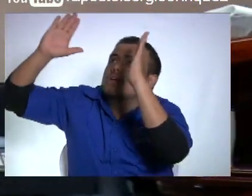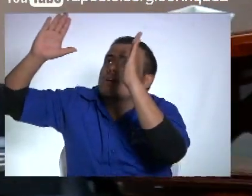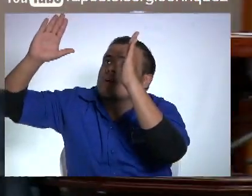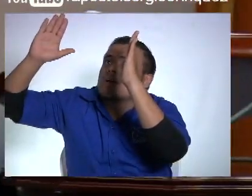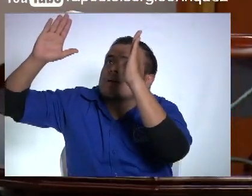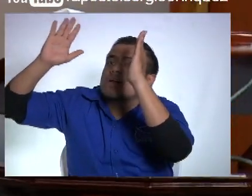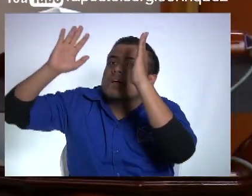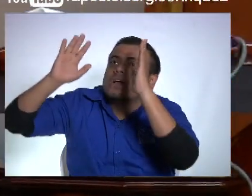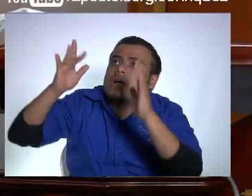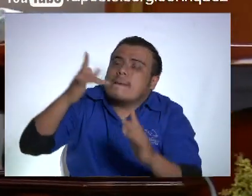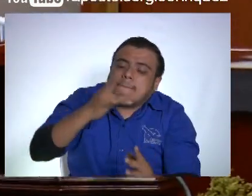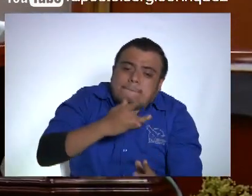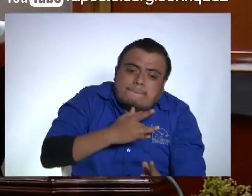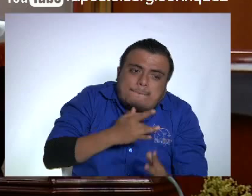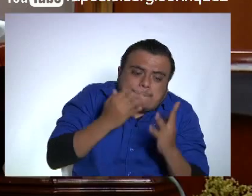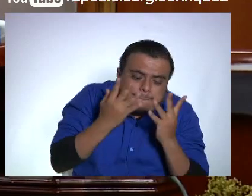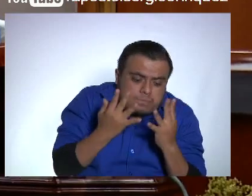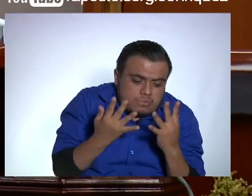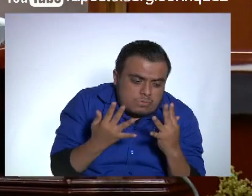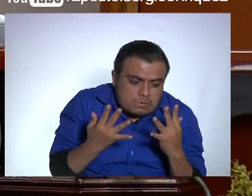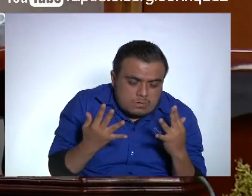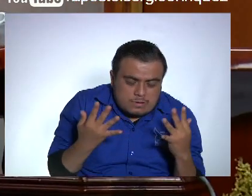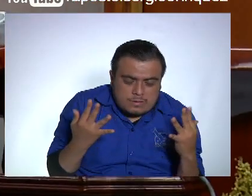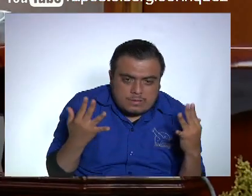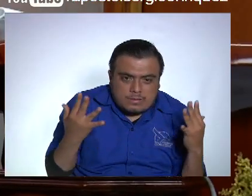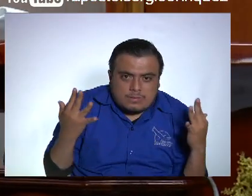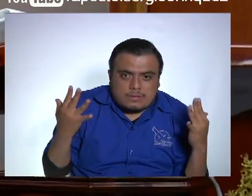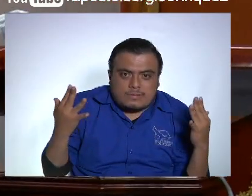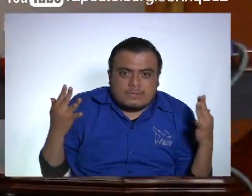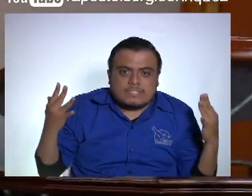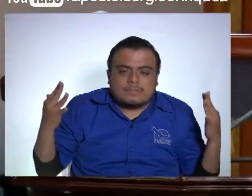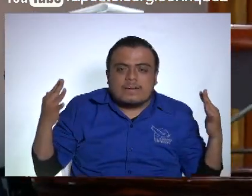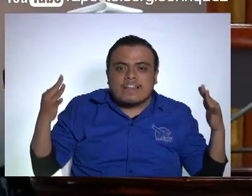Puedo escuchar tu dulce voz.